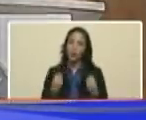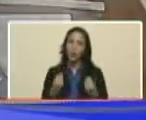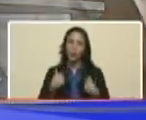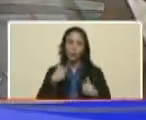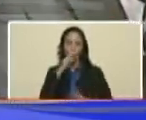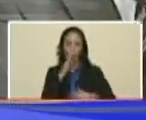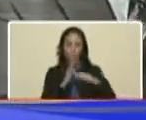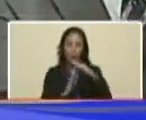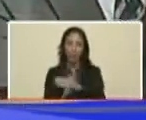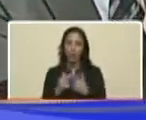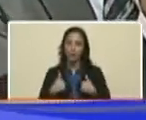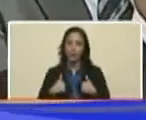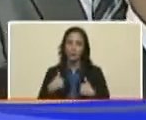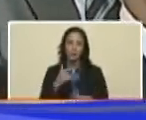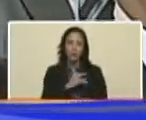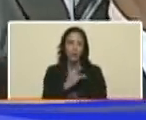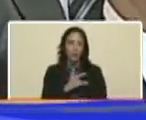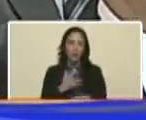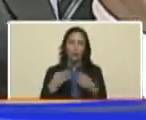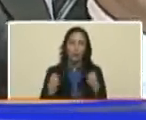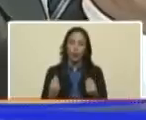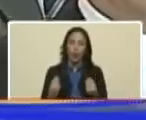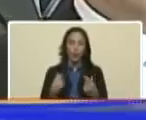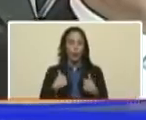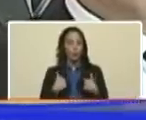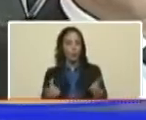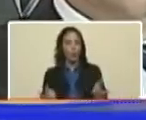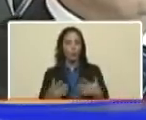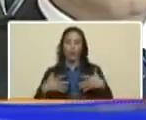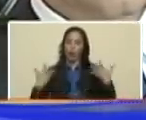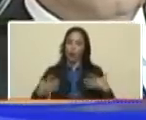me siento y me sentí siempre muy contento.